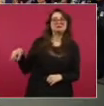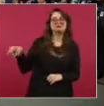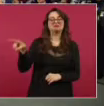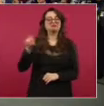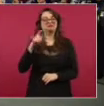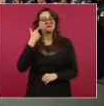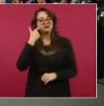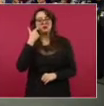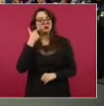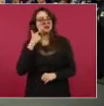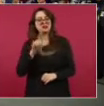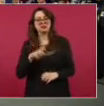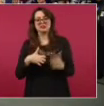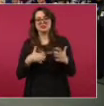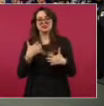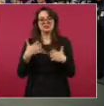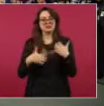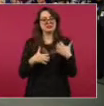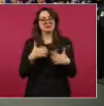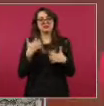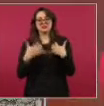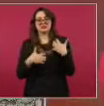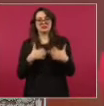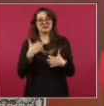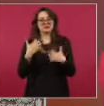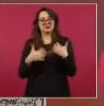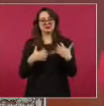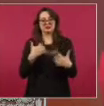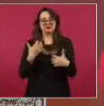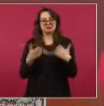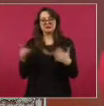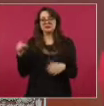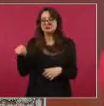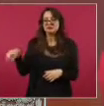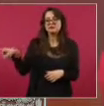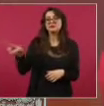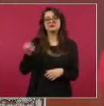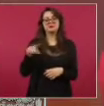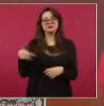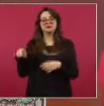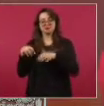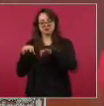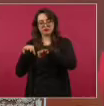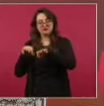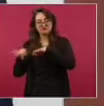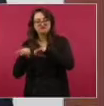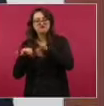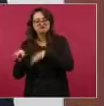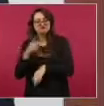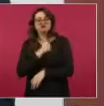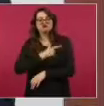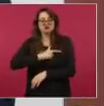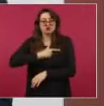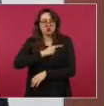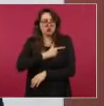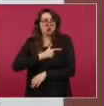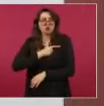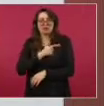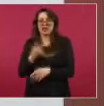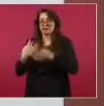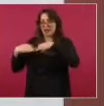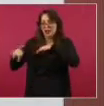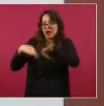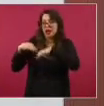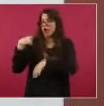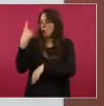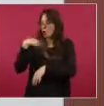los industriales que tenían como predilección, cito textualmente, sacarle al obrero